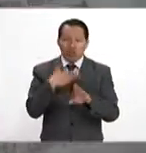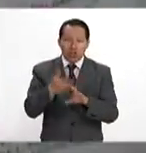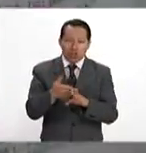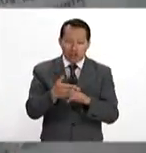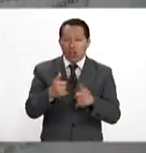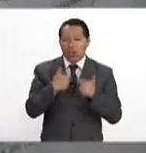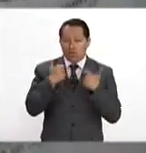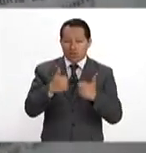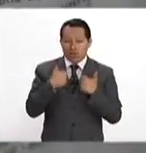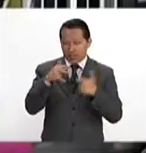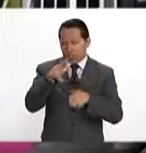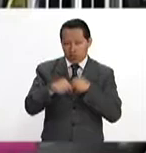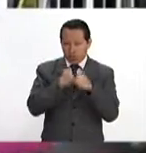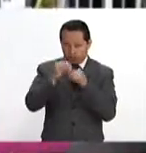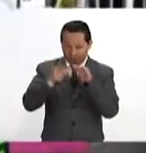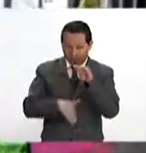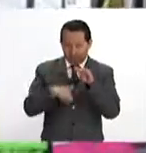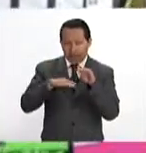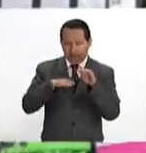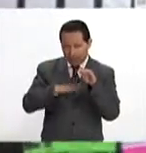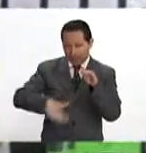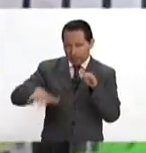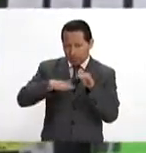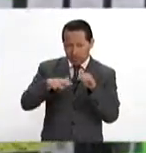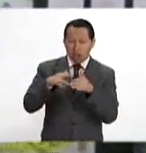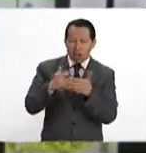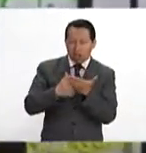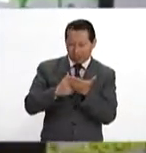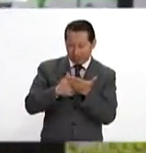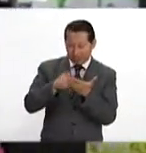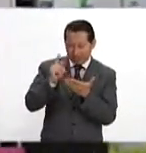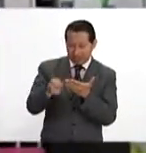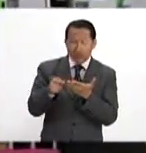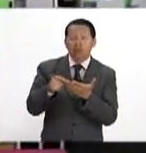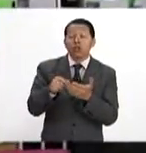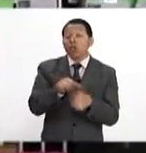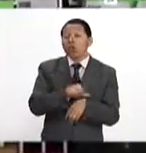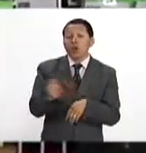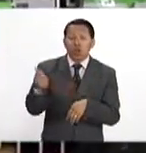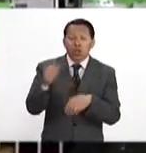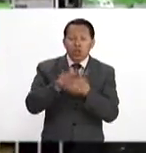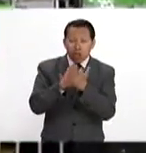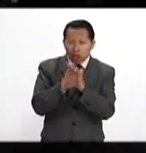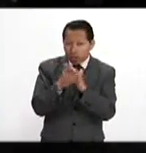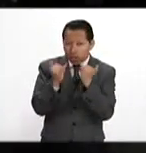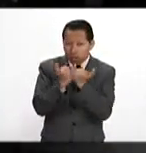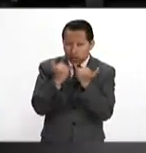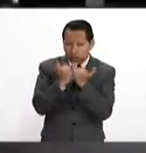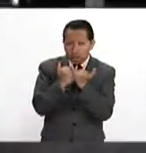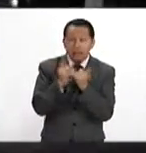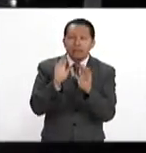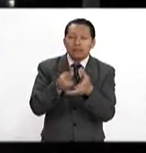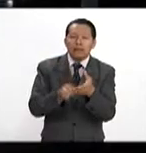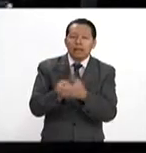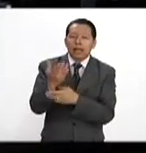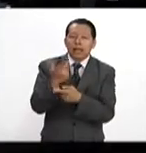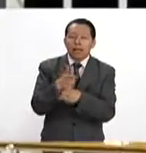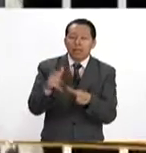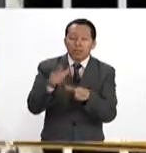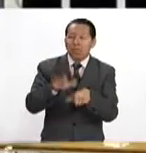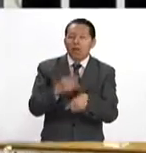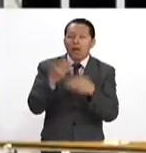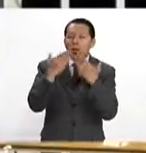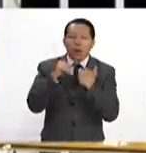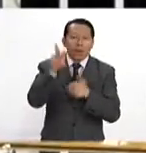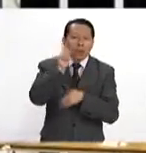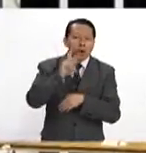de edad que se encontraba en el bar de la Zona Rosa. Hace 2 semanas, otro de los implicados en el caso recobró su libertad al no